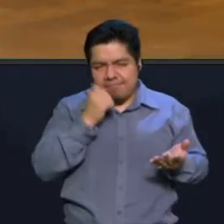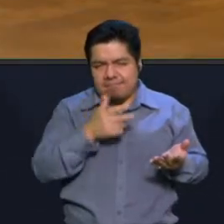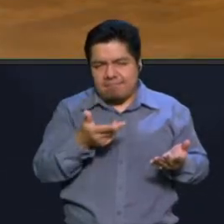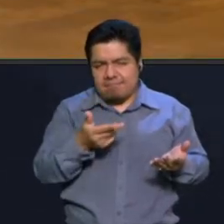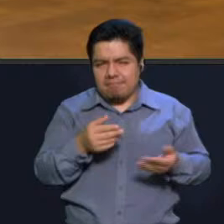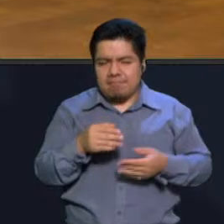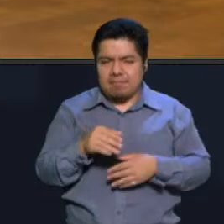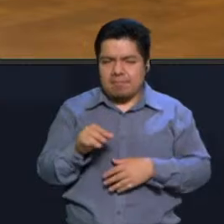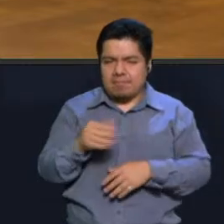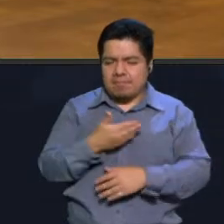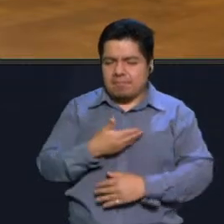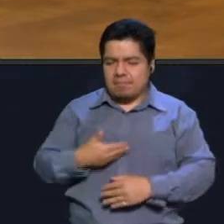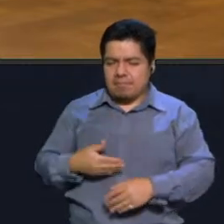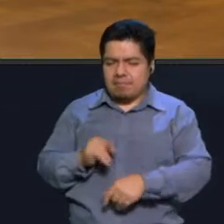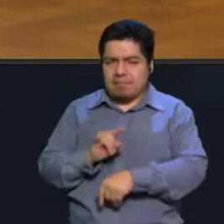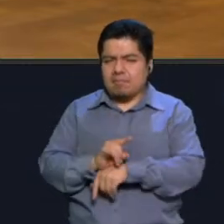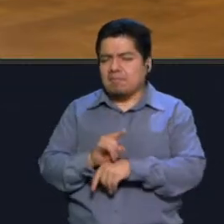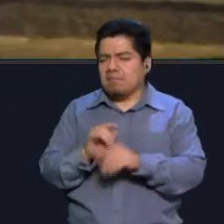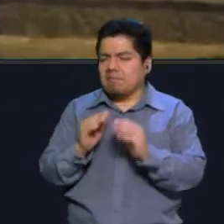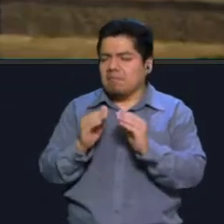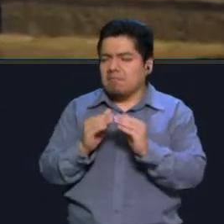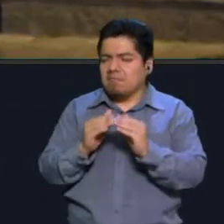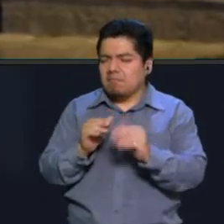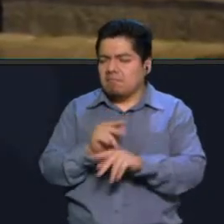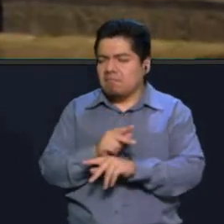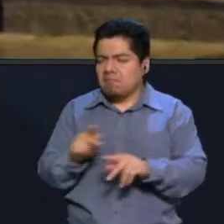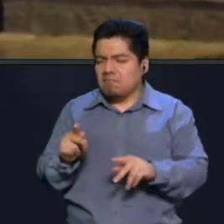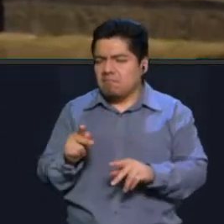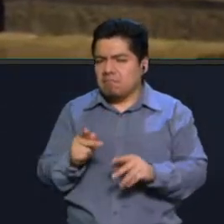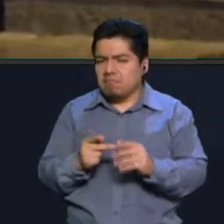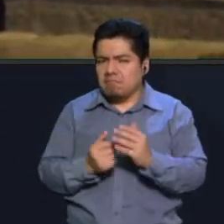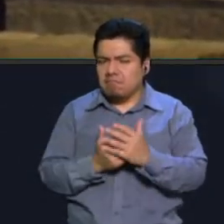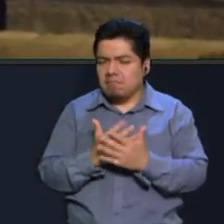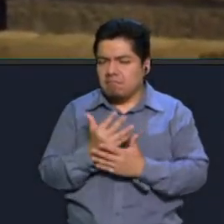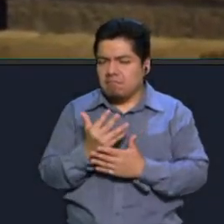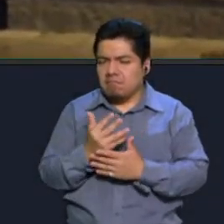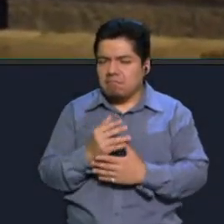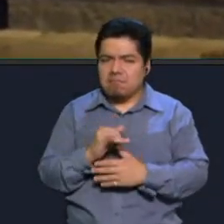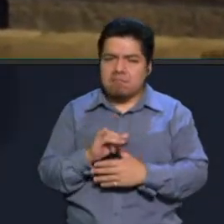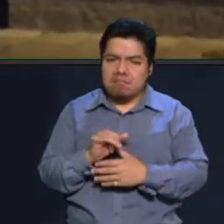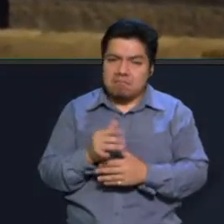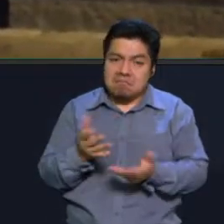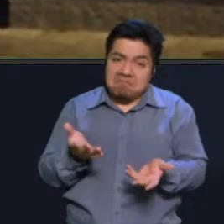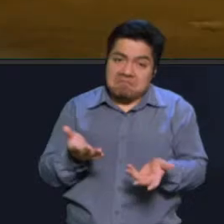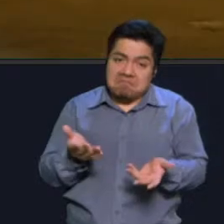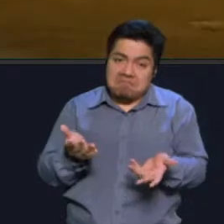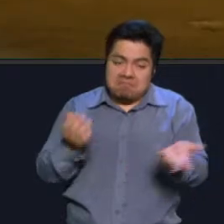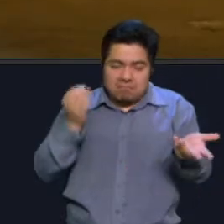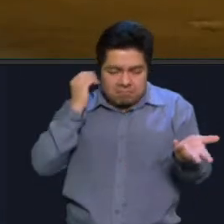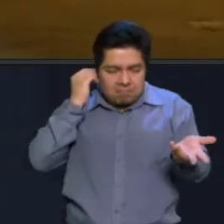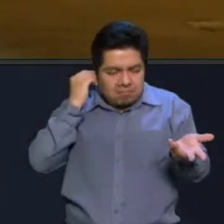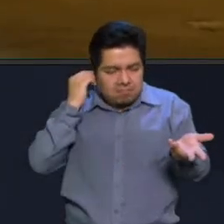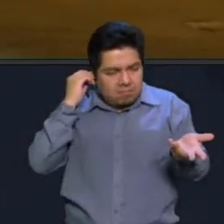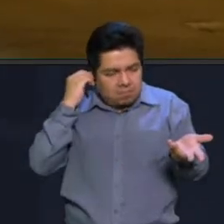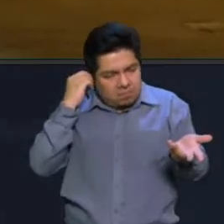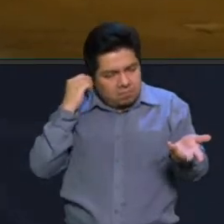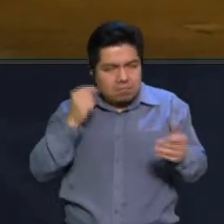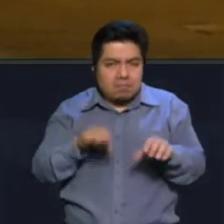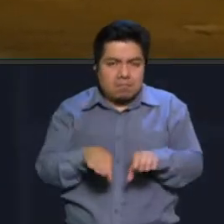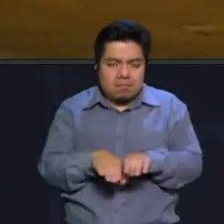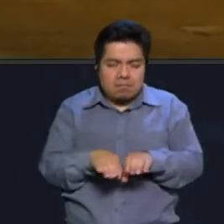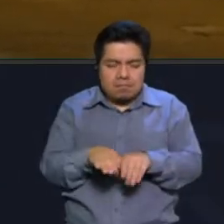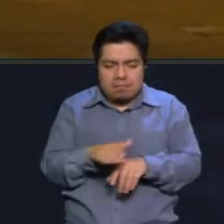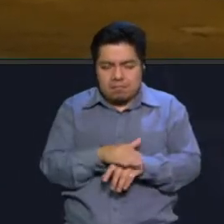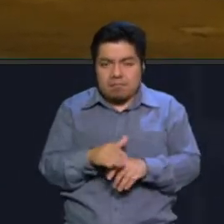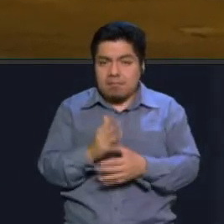Maduro, por su casa, por su pueblo sale el sol, pues la gente iba a decir que sí sale el sol. Entonces, para ponerlo en esos términos,